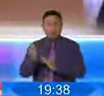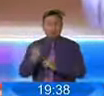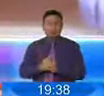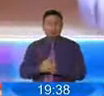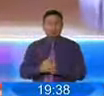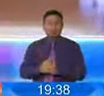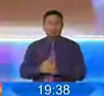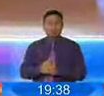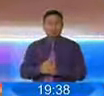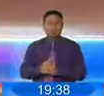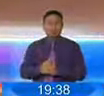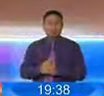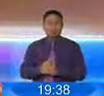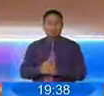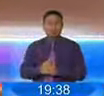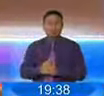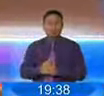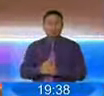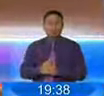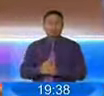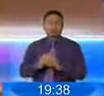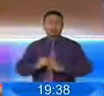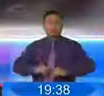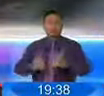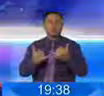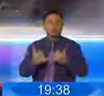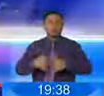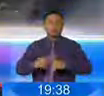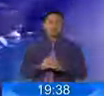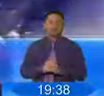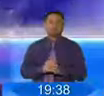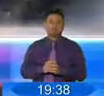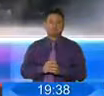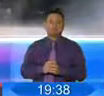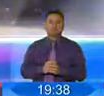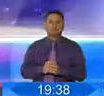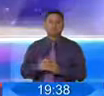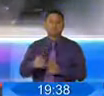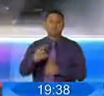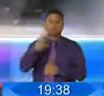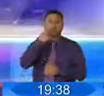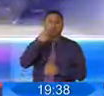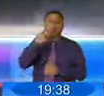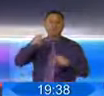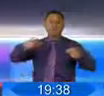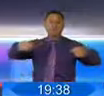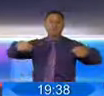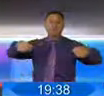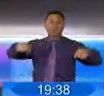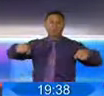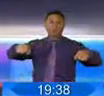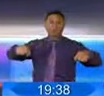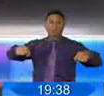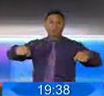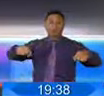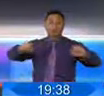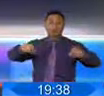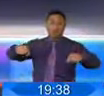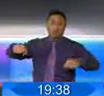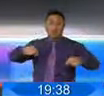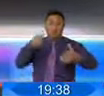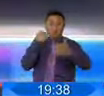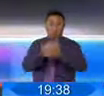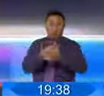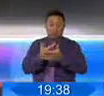traspaso y después lo trasladar hasta la fiscalía para continuar con los trámites legales. En cuanto al conductor de la motocicleta, este se dio a la